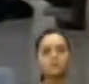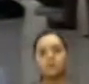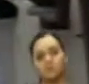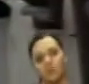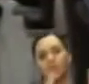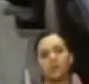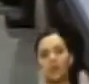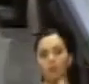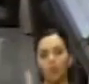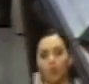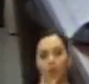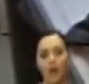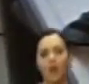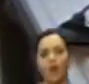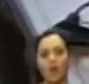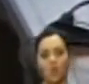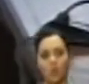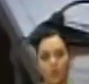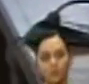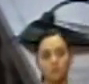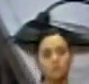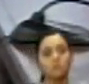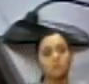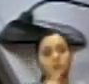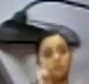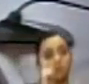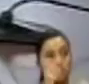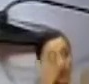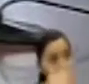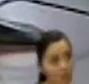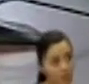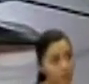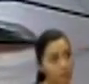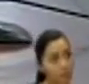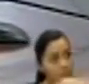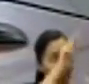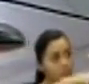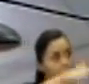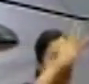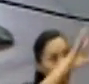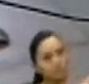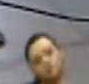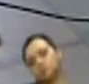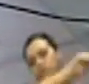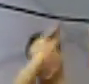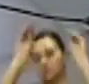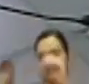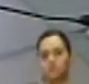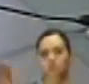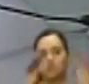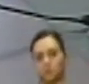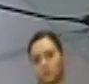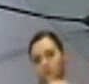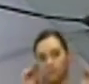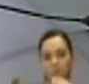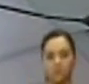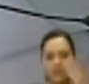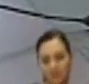paliar en algo las necesidades de los sectores marginales del campo. Estas aulas desmontables que se arman, se